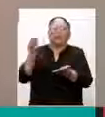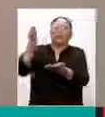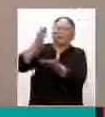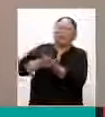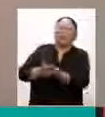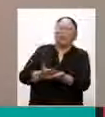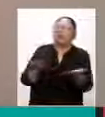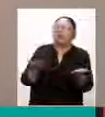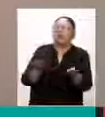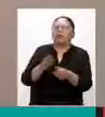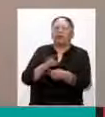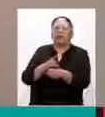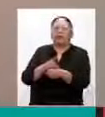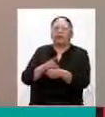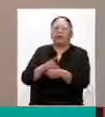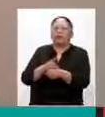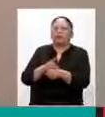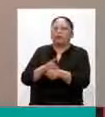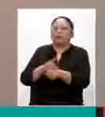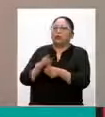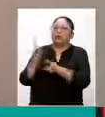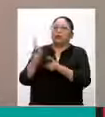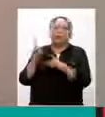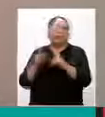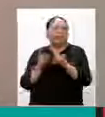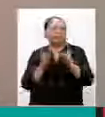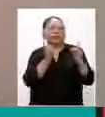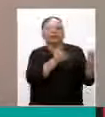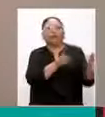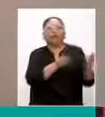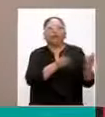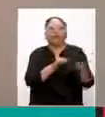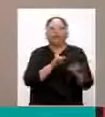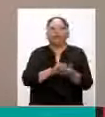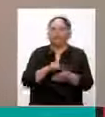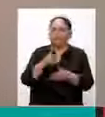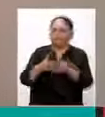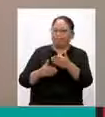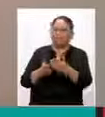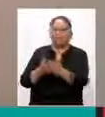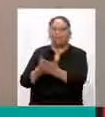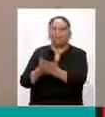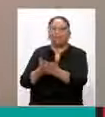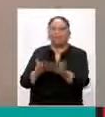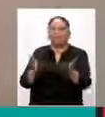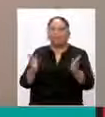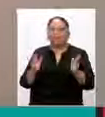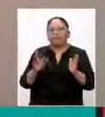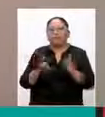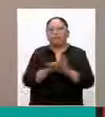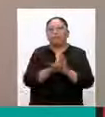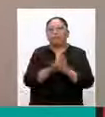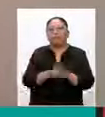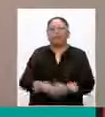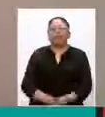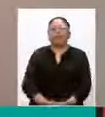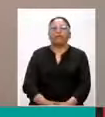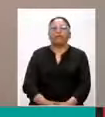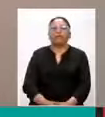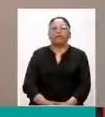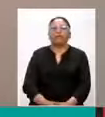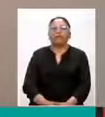paros para poder reportar y evidentemente pedir las acciones que correspondan a las instancias competentes. Eso por un